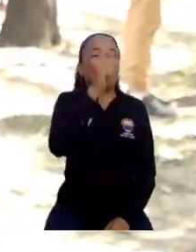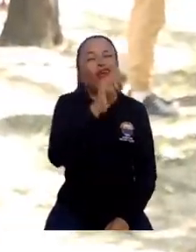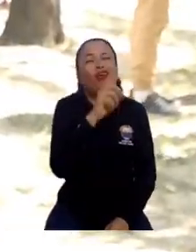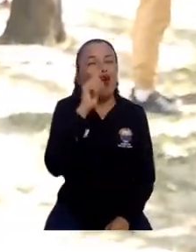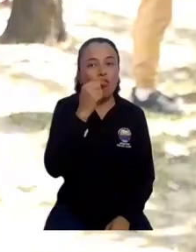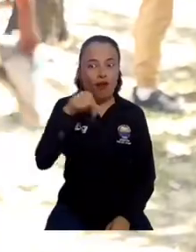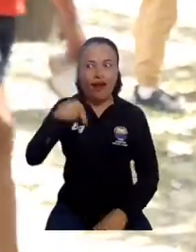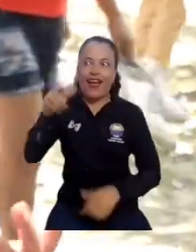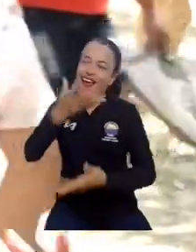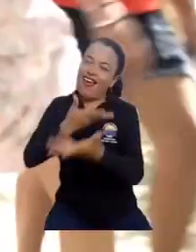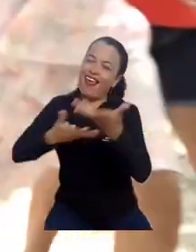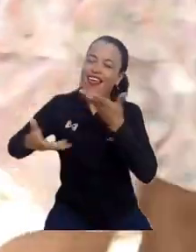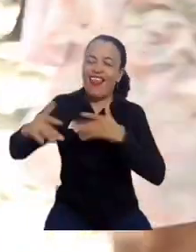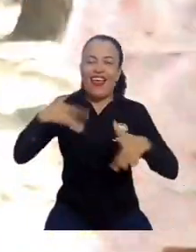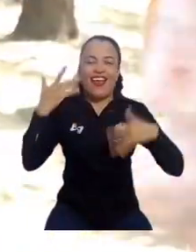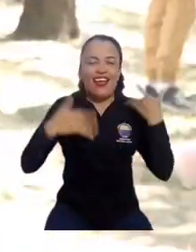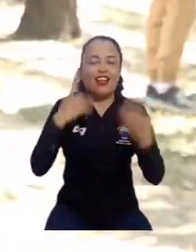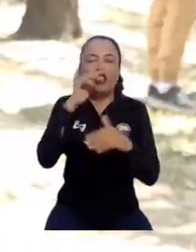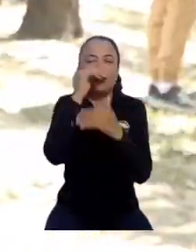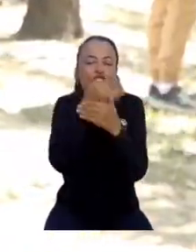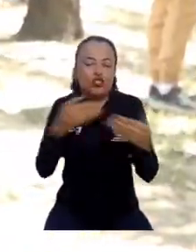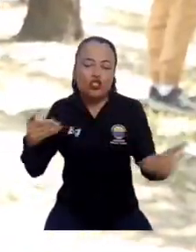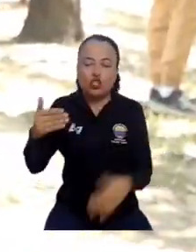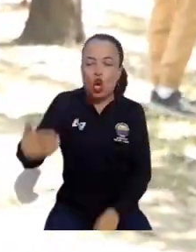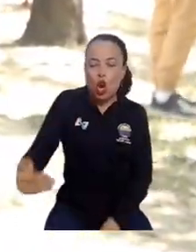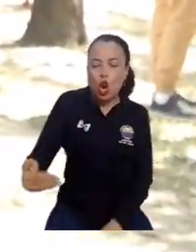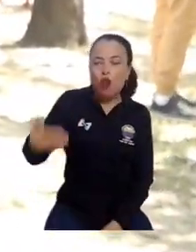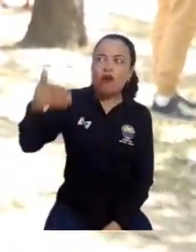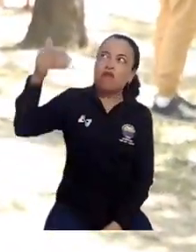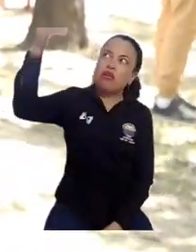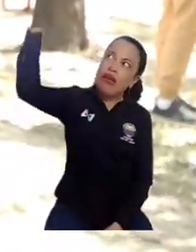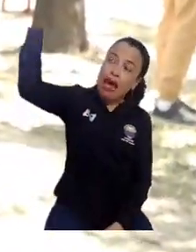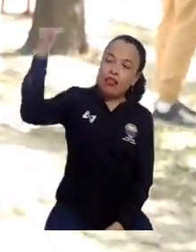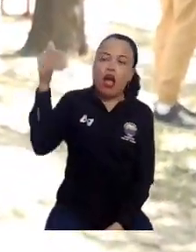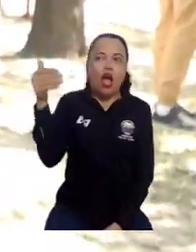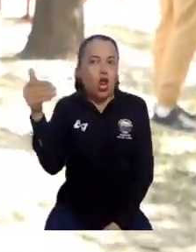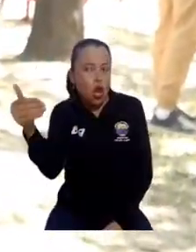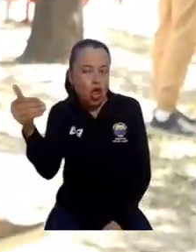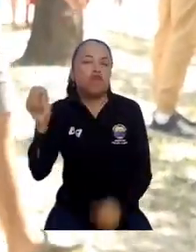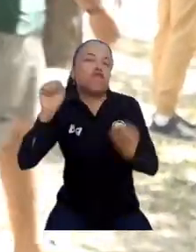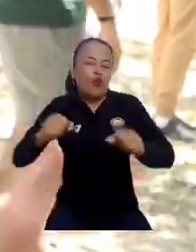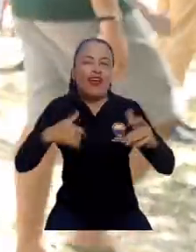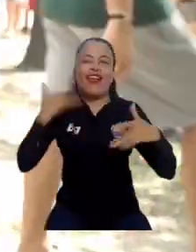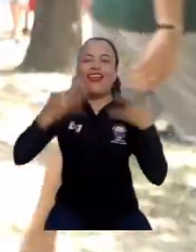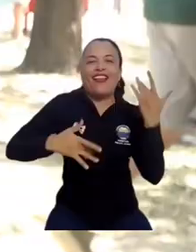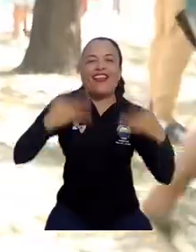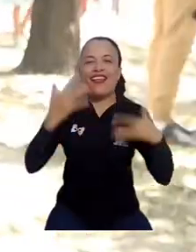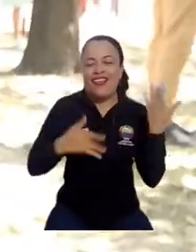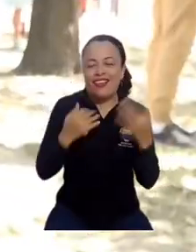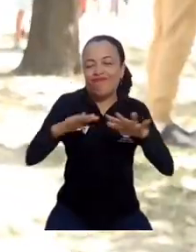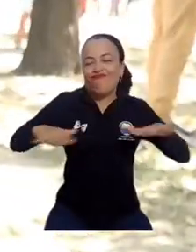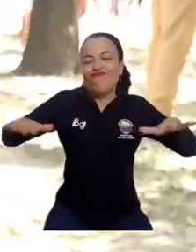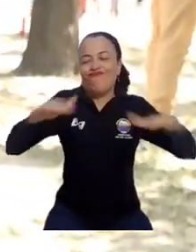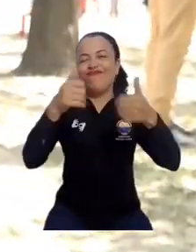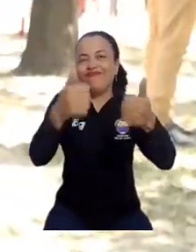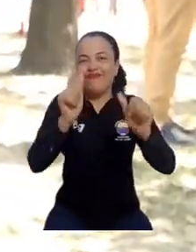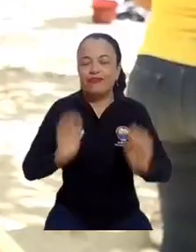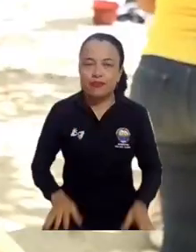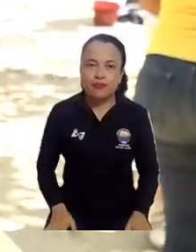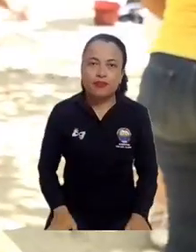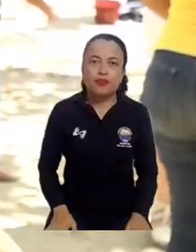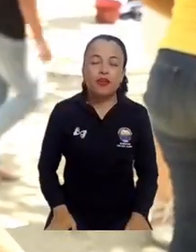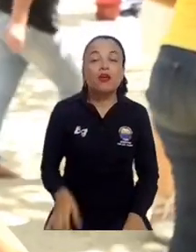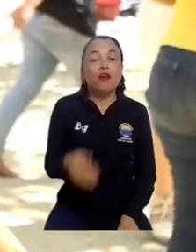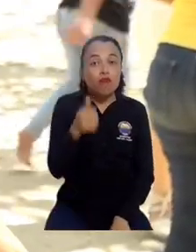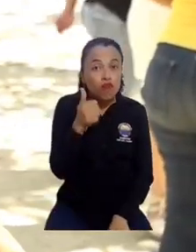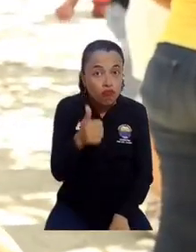Entonces es para que los niños y niños chiquitos, niños grandes y niños medianos puedan divertirse por toda esta área.